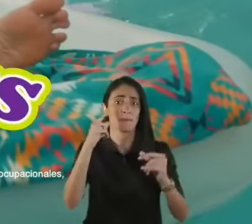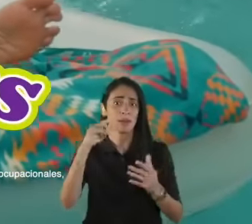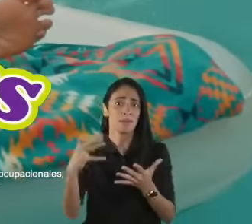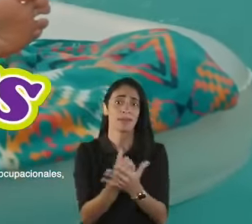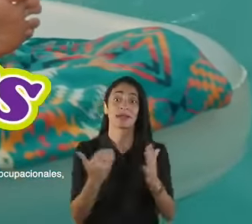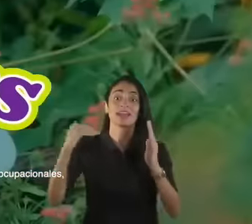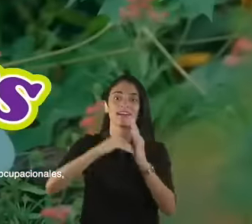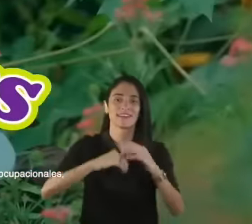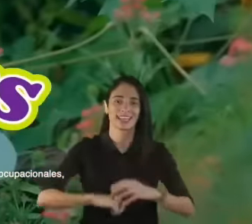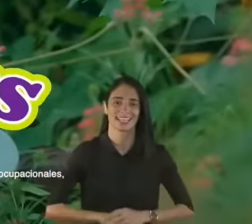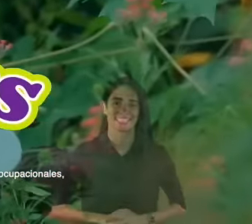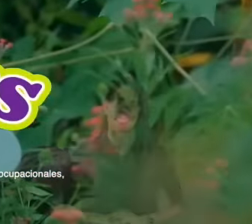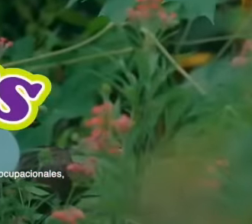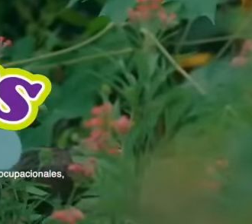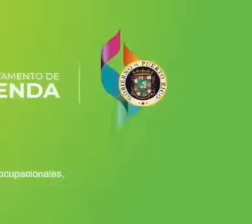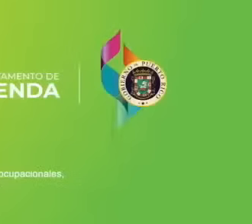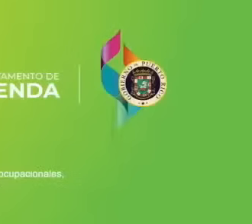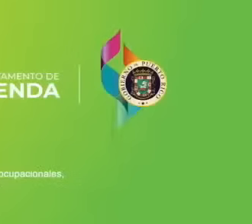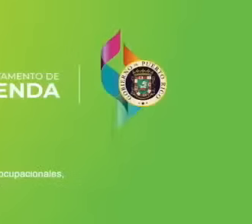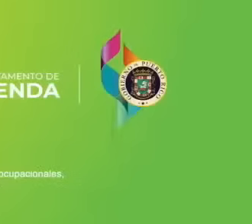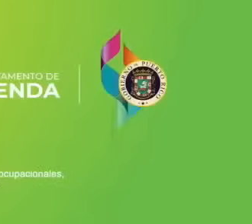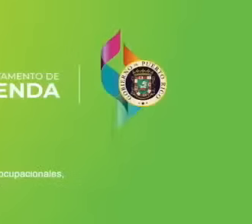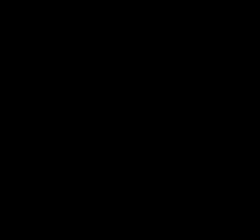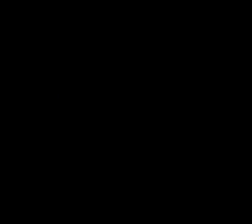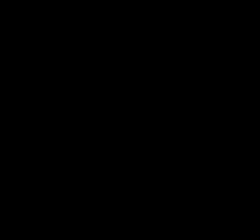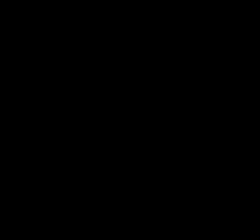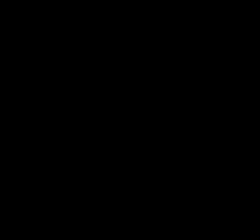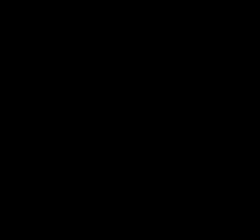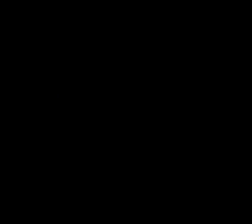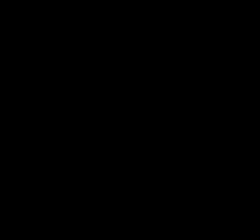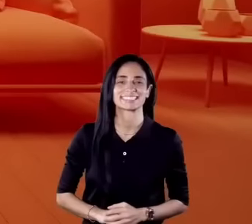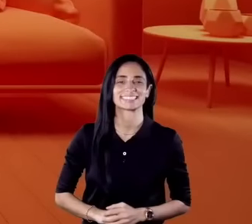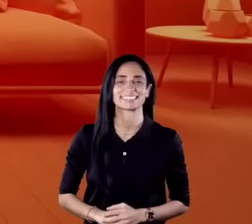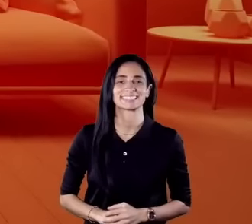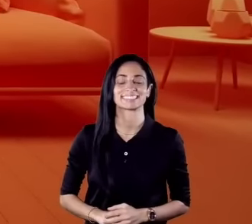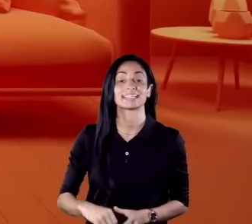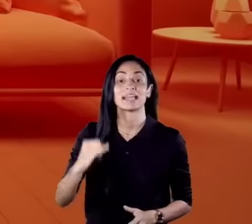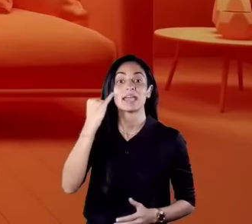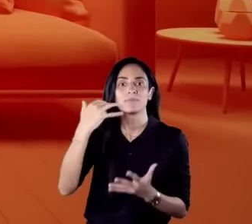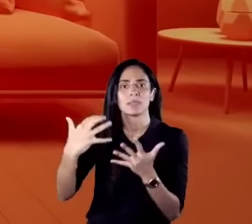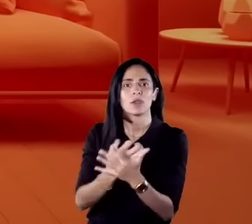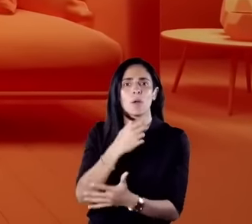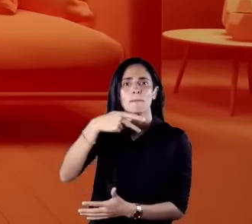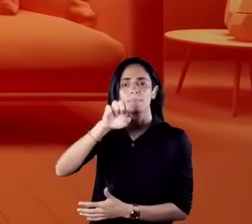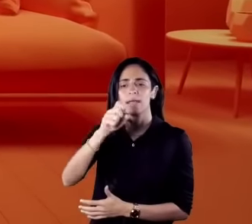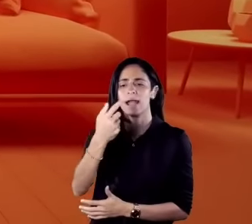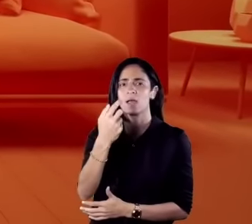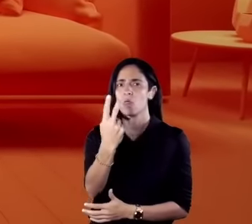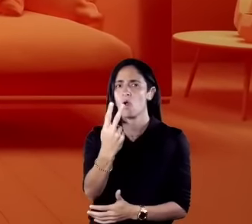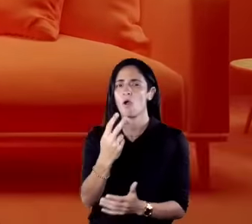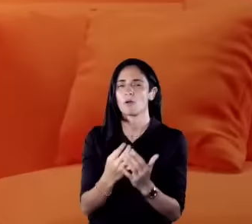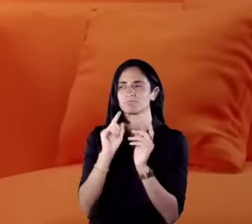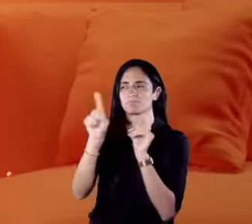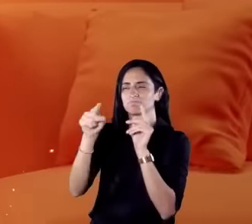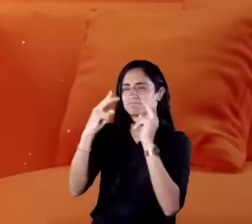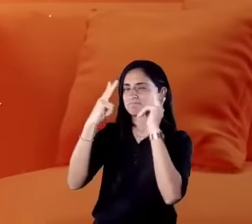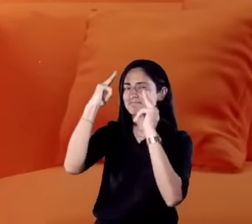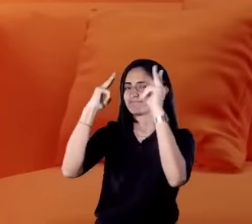premios. ¡Busca tu billete para que te pegues otra vez! Si yo me pego en el Pega 2, me voy para el